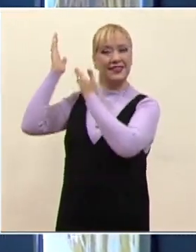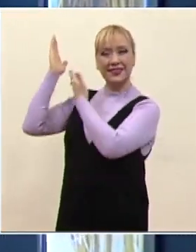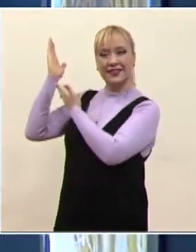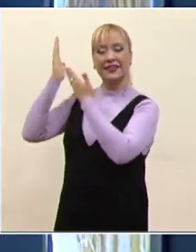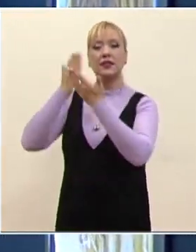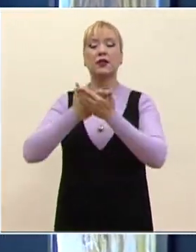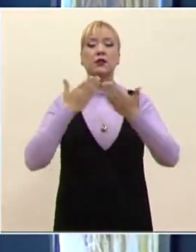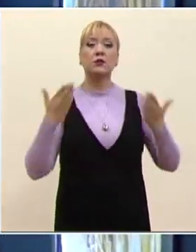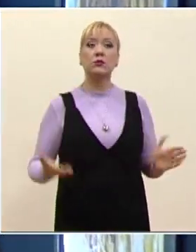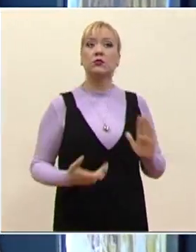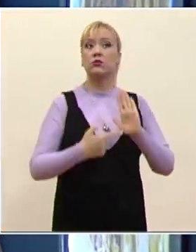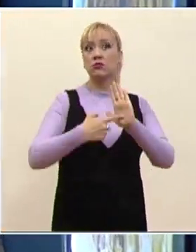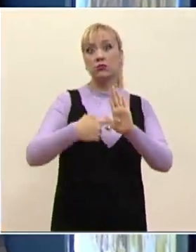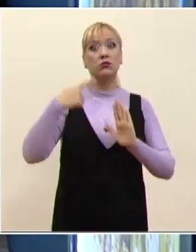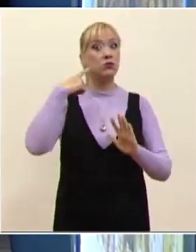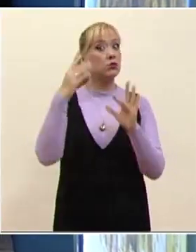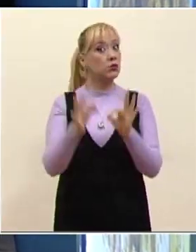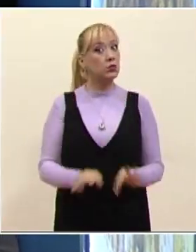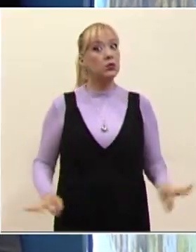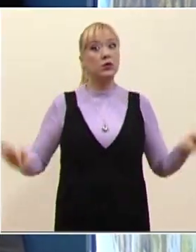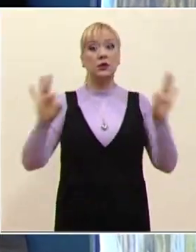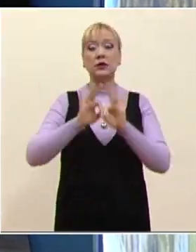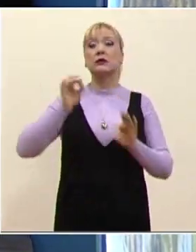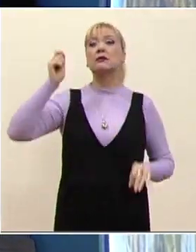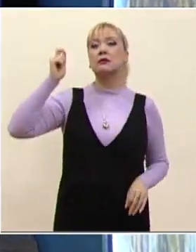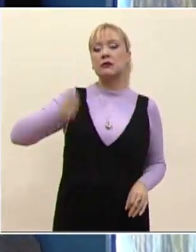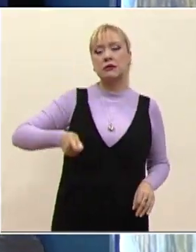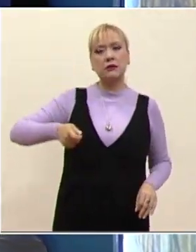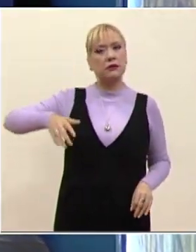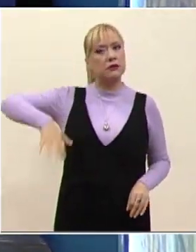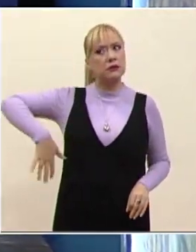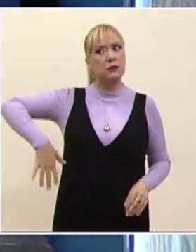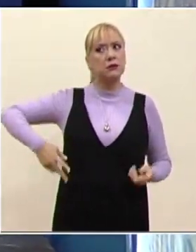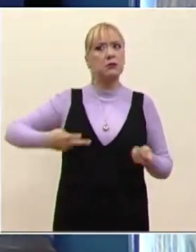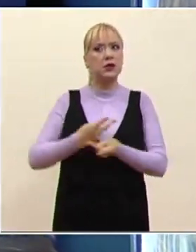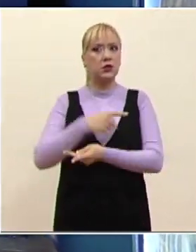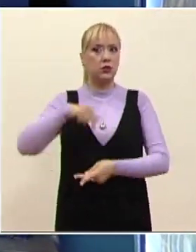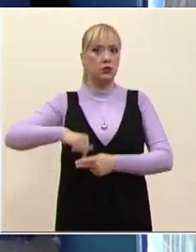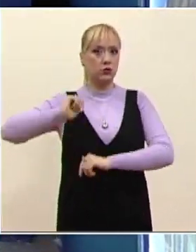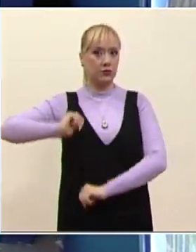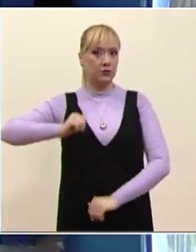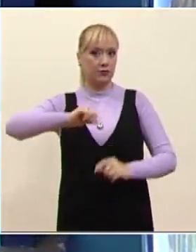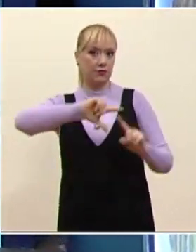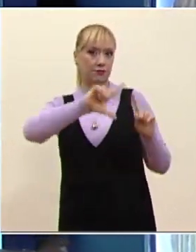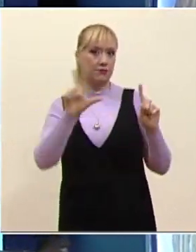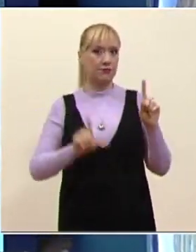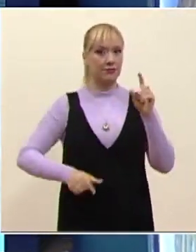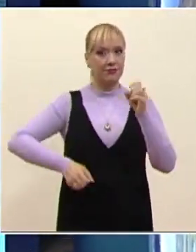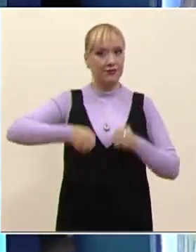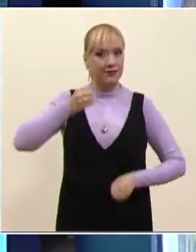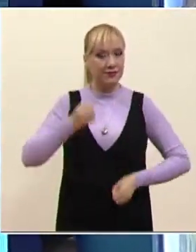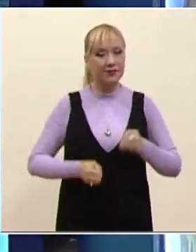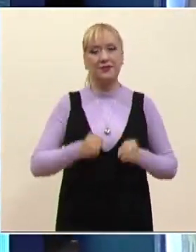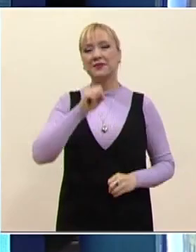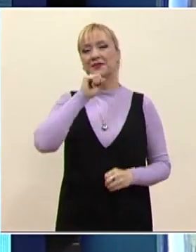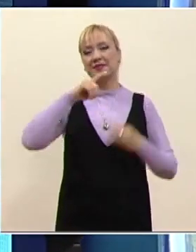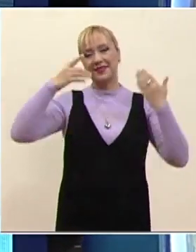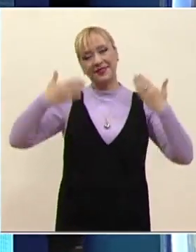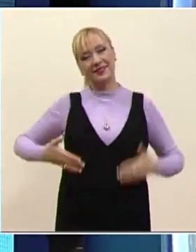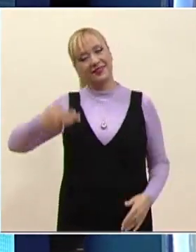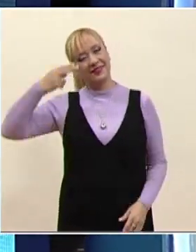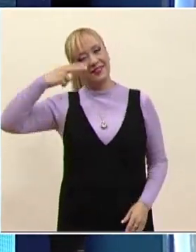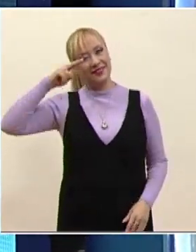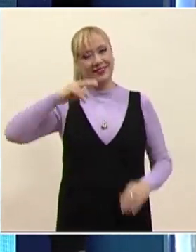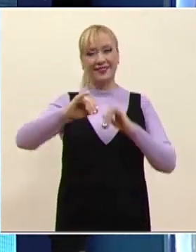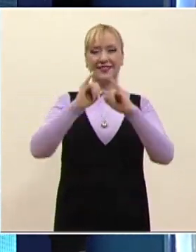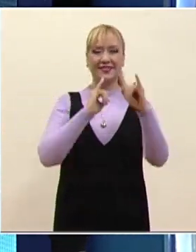próximos minutos le presentaré la información más reciente del Poder Judicial de la Federación. Pero antes, saludo a mi compañera Nidia